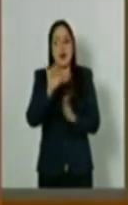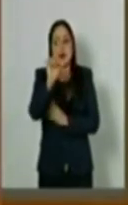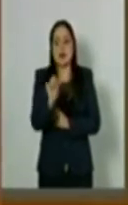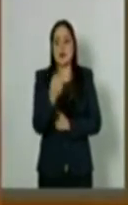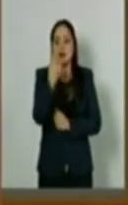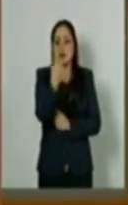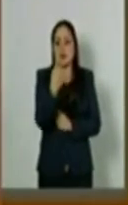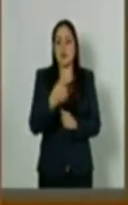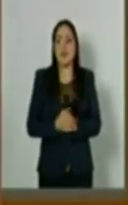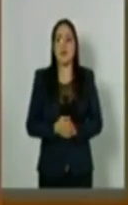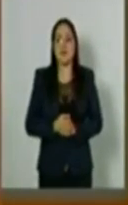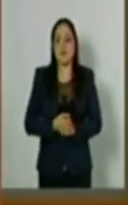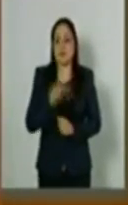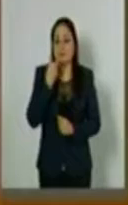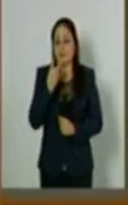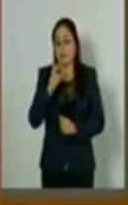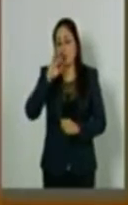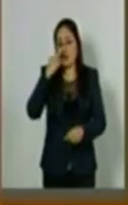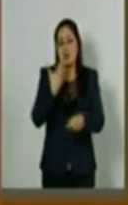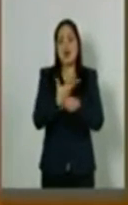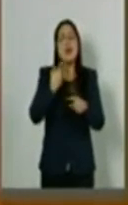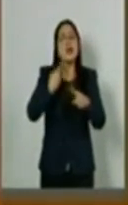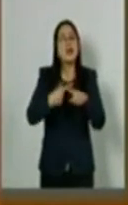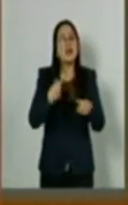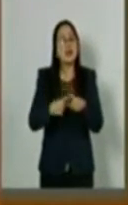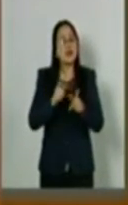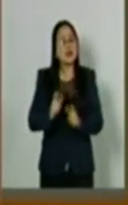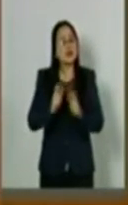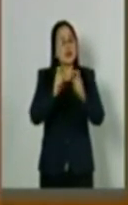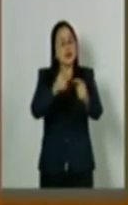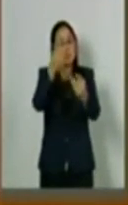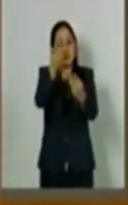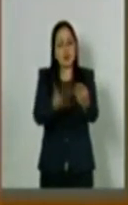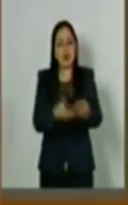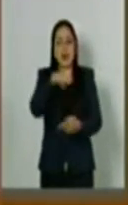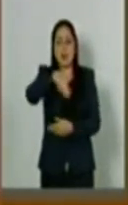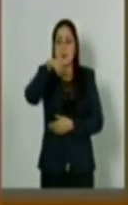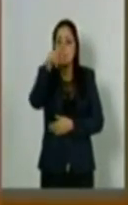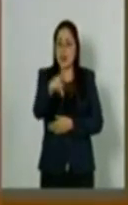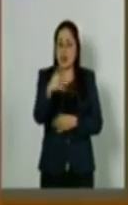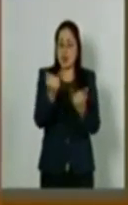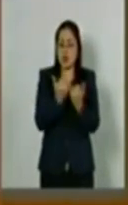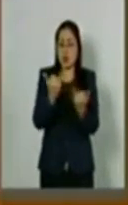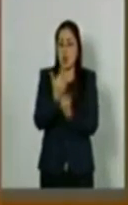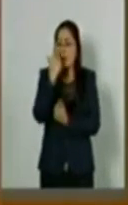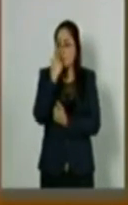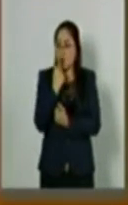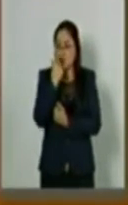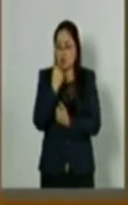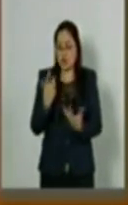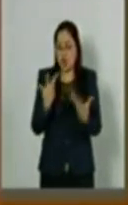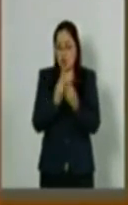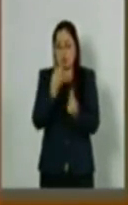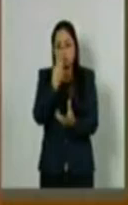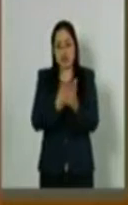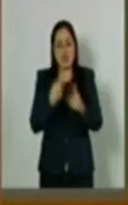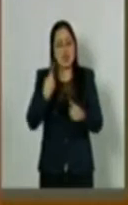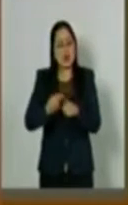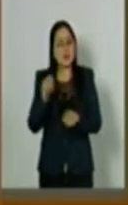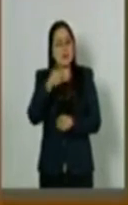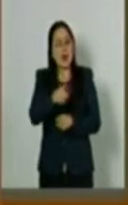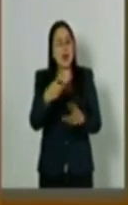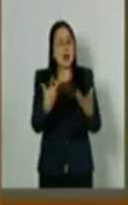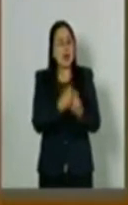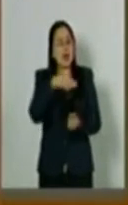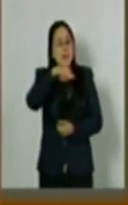21. Esa es una facultad exclusiva del Ministerio Público y de la Policía, que actúa bajo el mando del